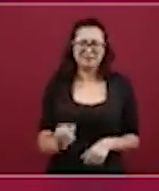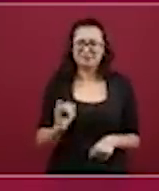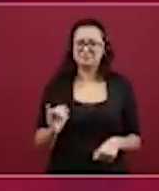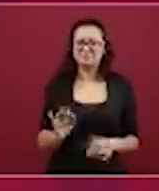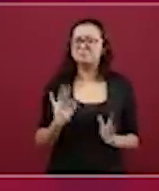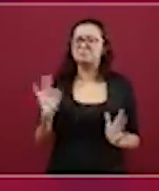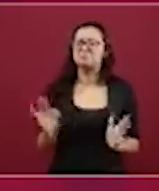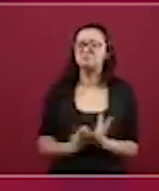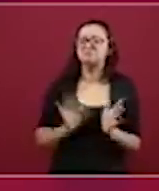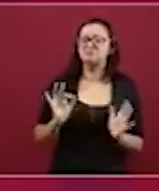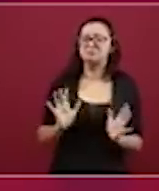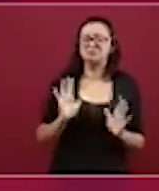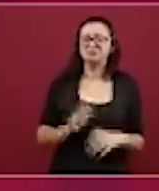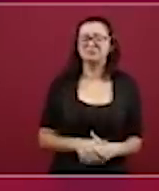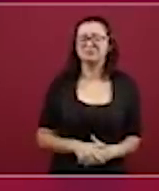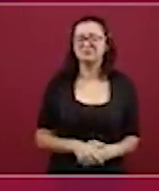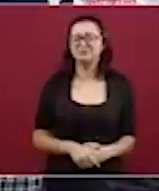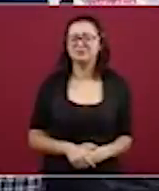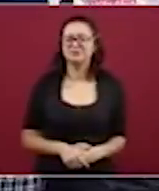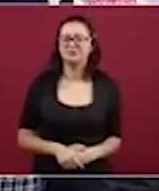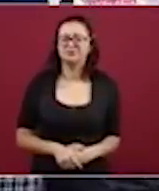Tan, tan.